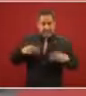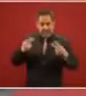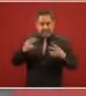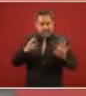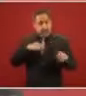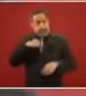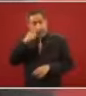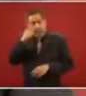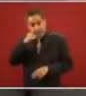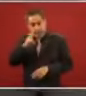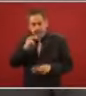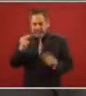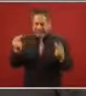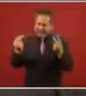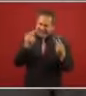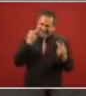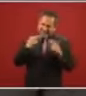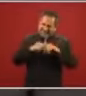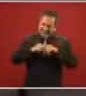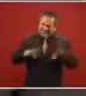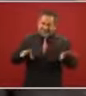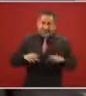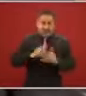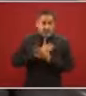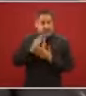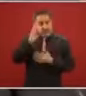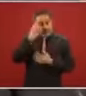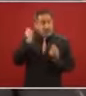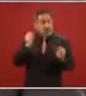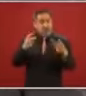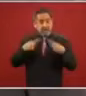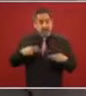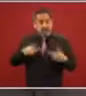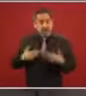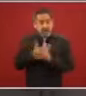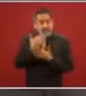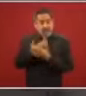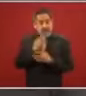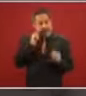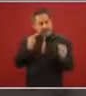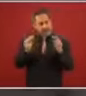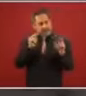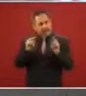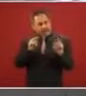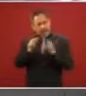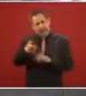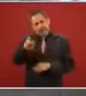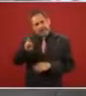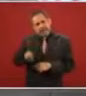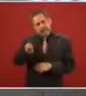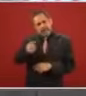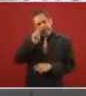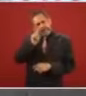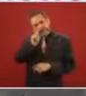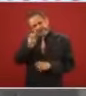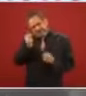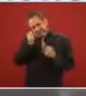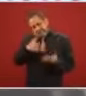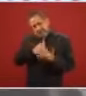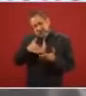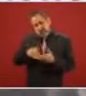presumir, pero nos ven muchos mexicanos